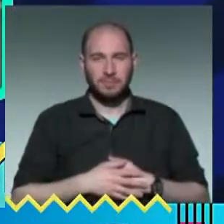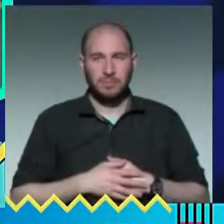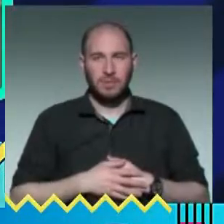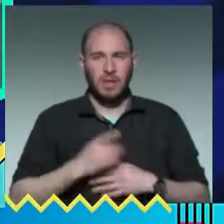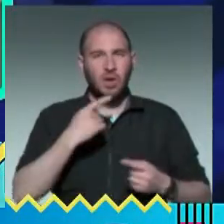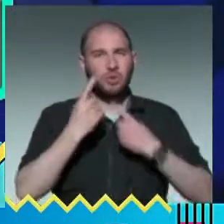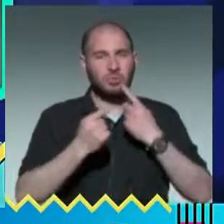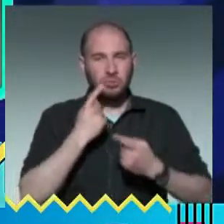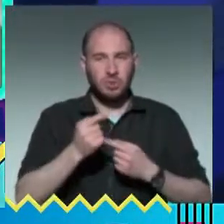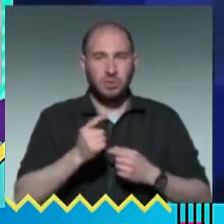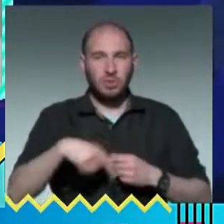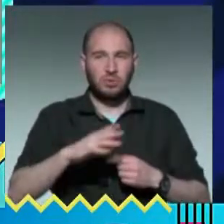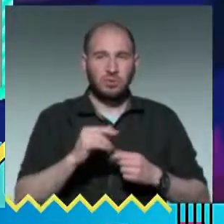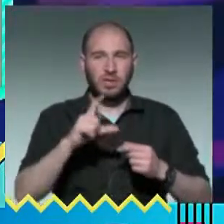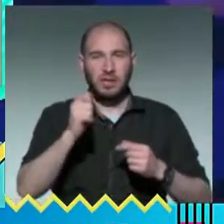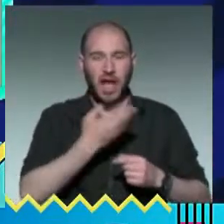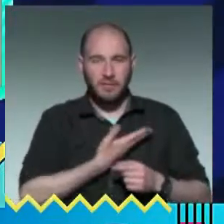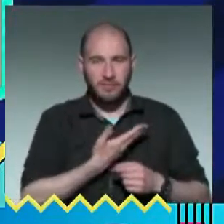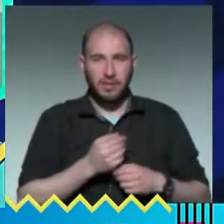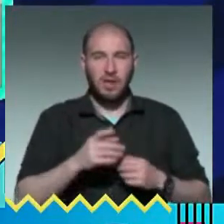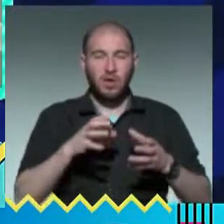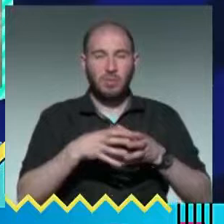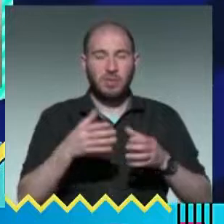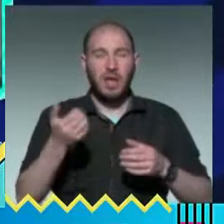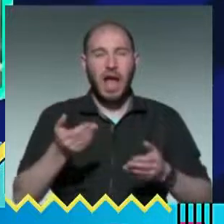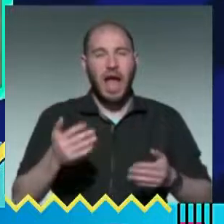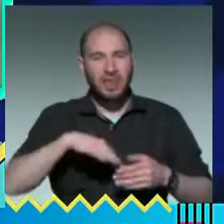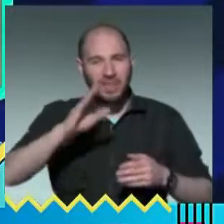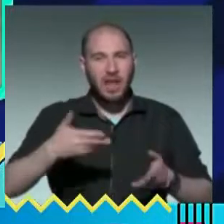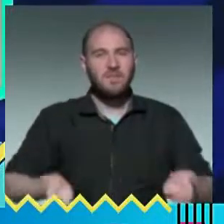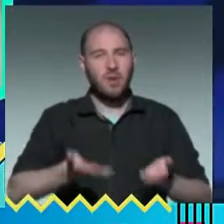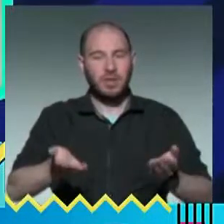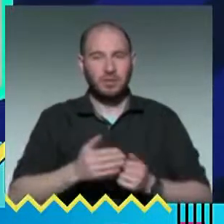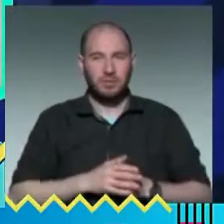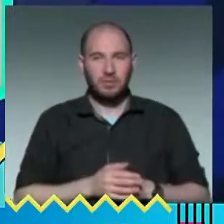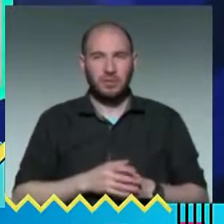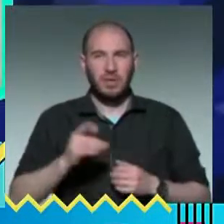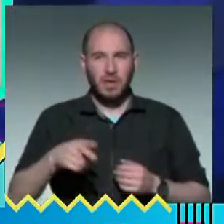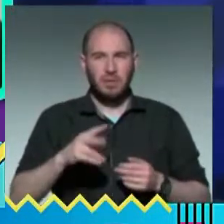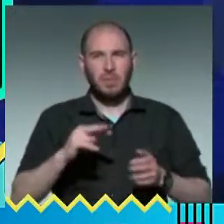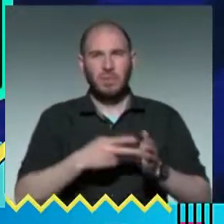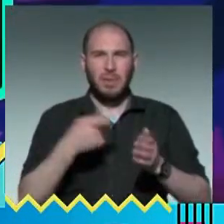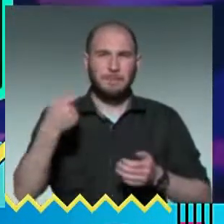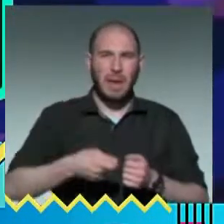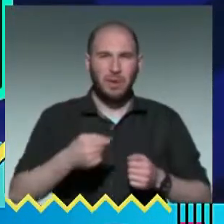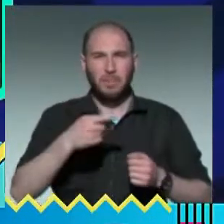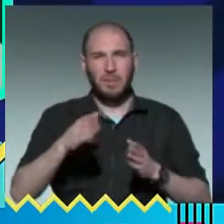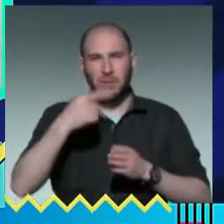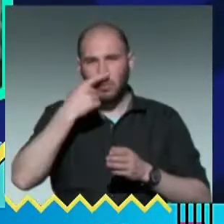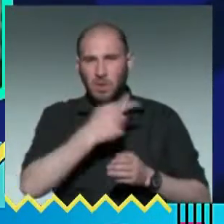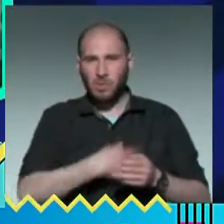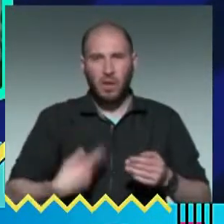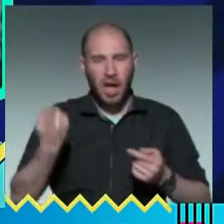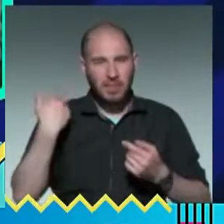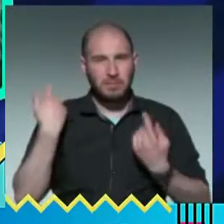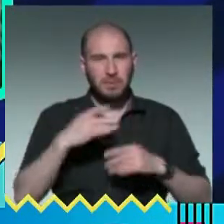una consultoría que hicimos a través de la CAF, de la Cooperación Andina de Fomento, que había habido después un problema con los pagos en la última etapa del gobierno anterior, pero